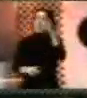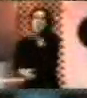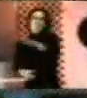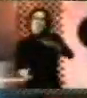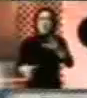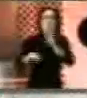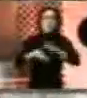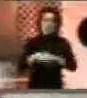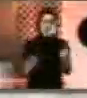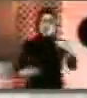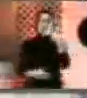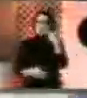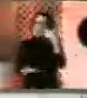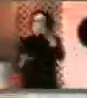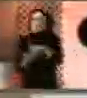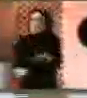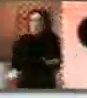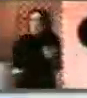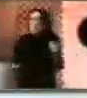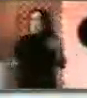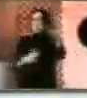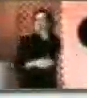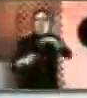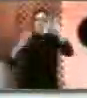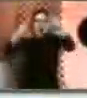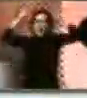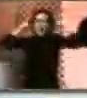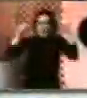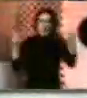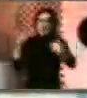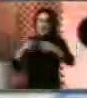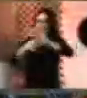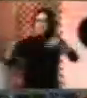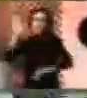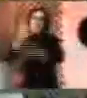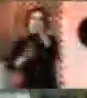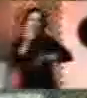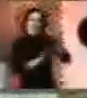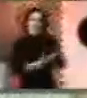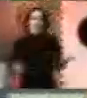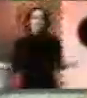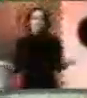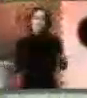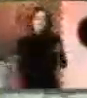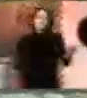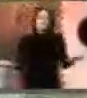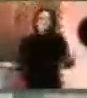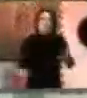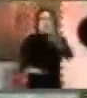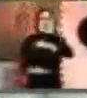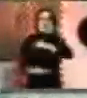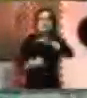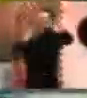tanto miedo? Si Afganistán, mi amigo, se ha marchado. Y porque el premio Nobel de